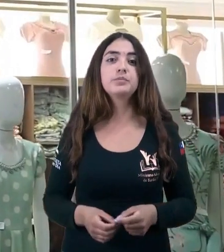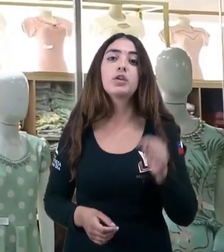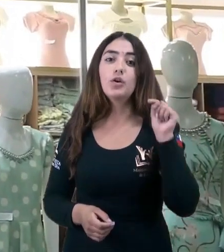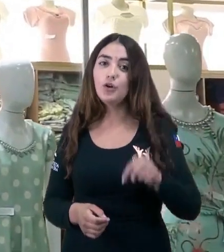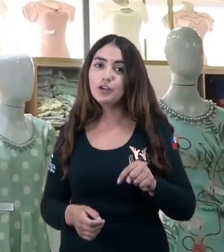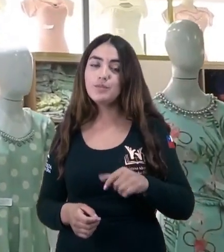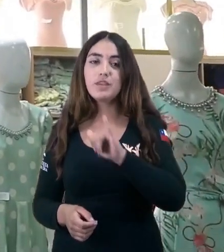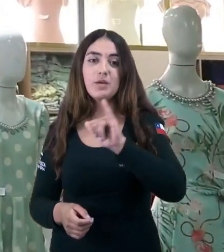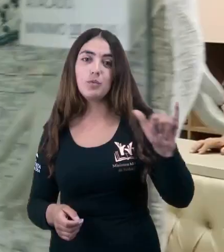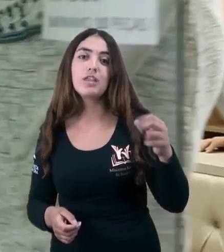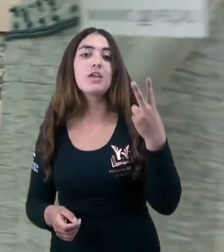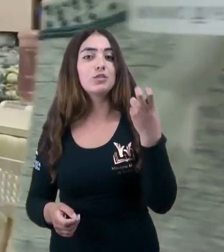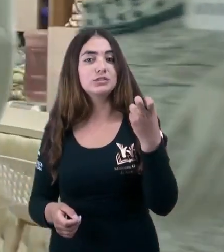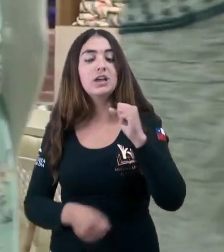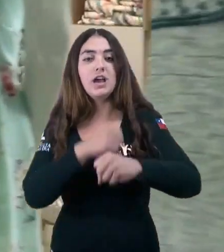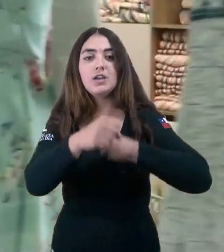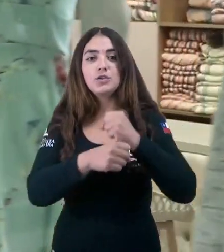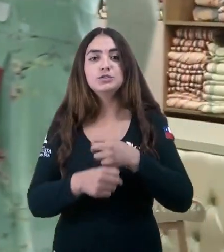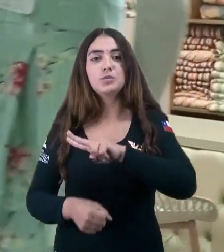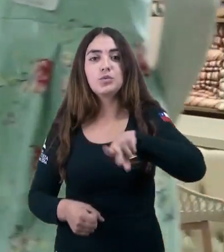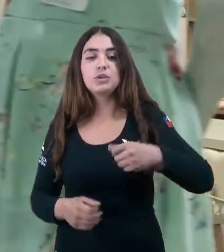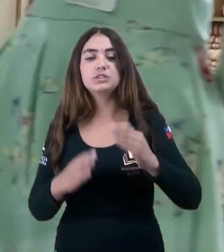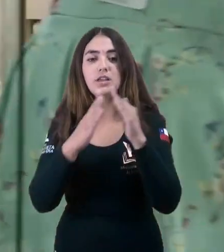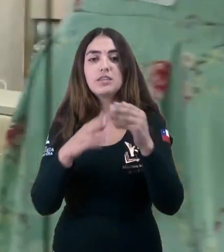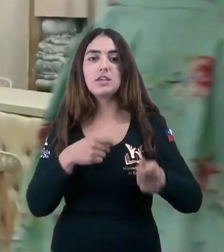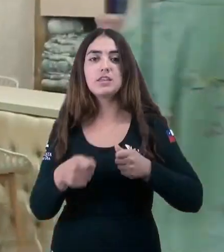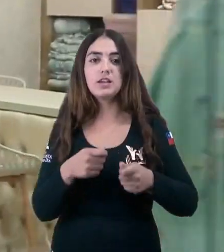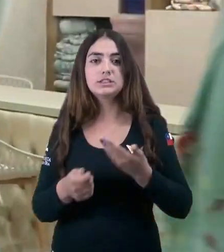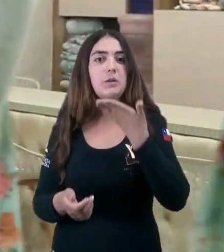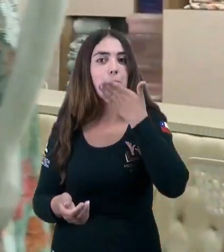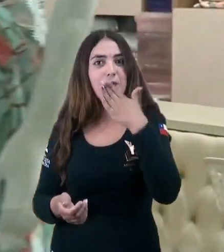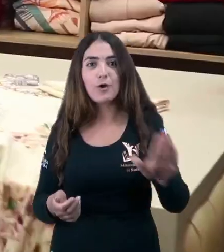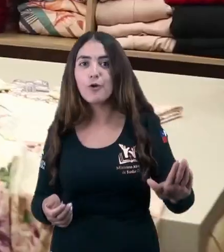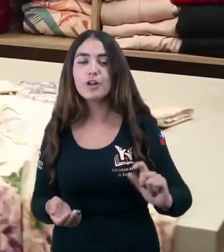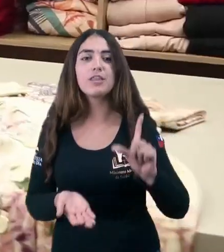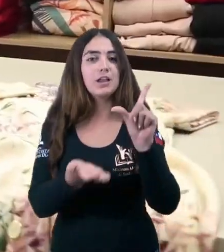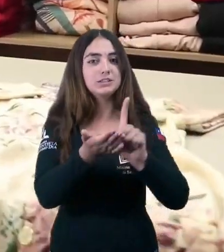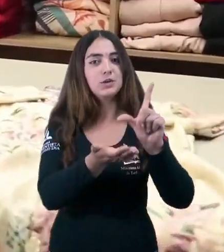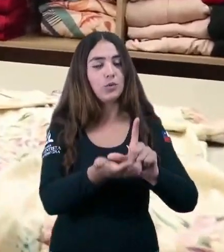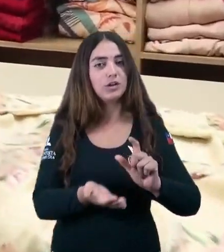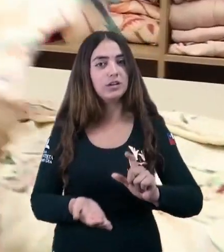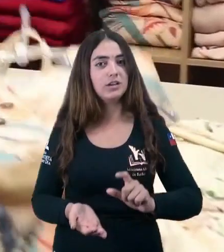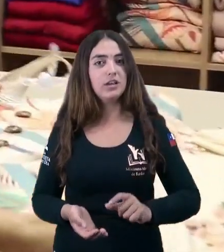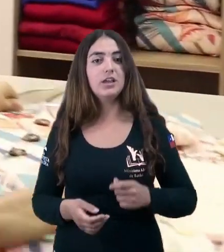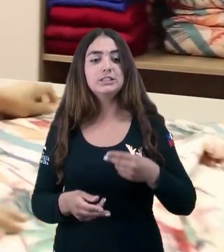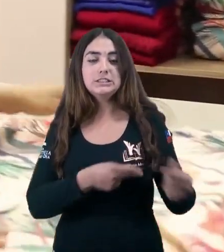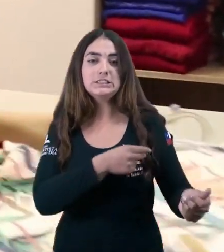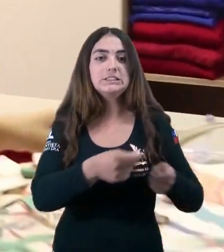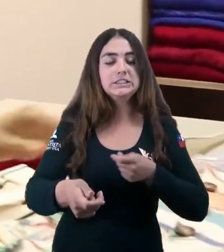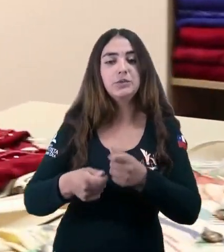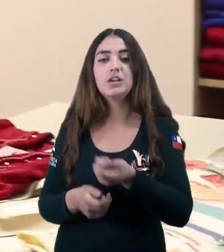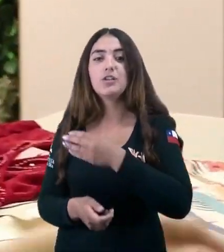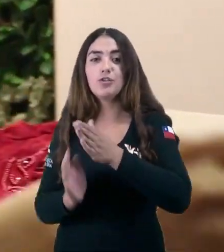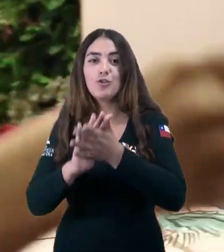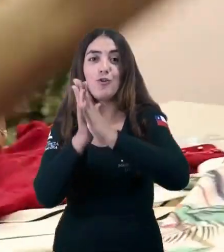Hoy, después de 12 años, nuestra tienda es de las más exitosas del centro comercial. Distribuimos nuestra marca en